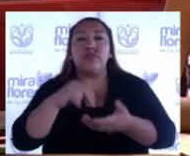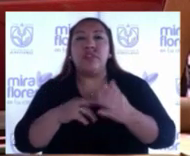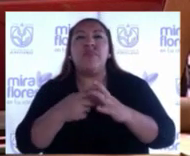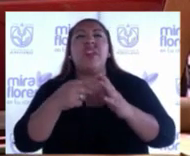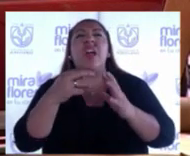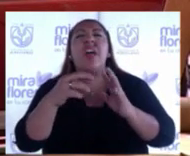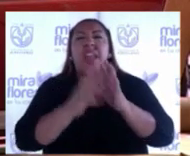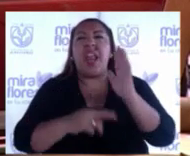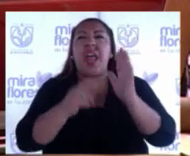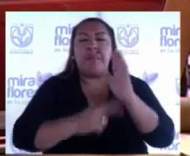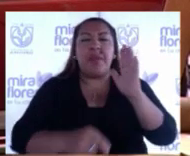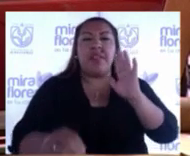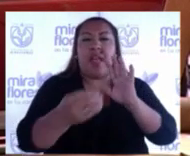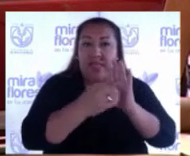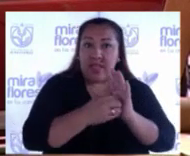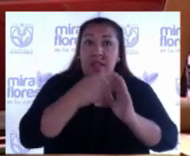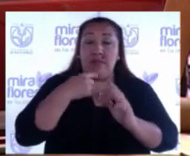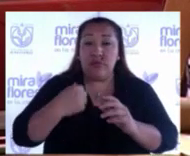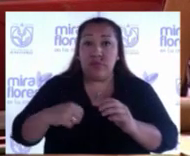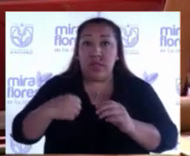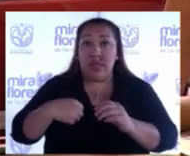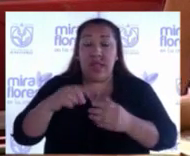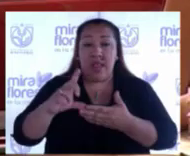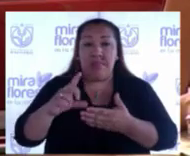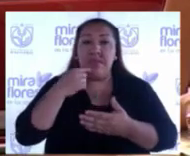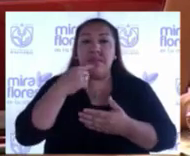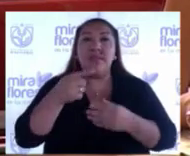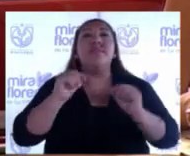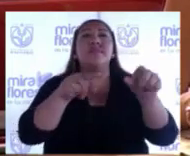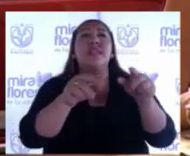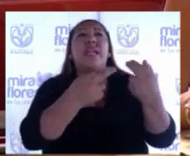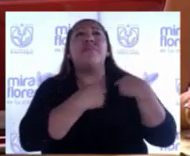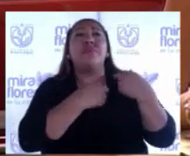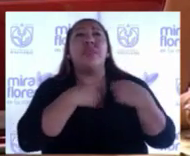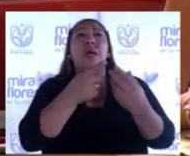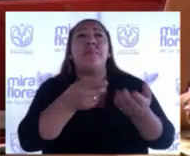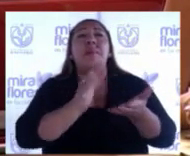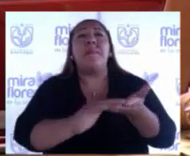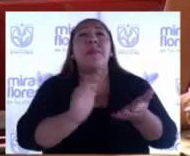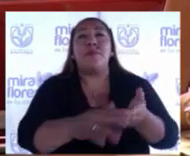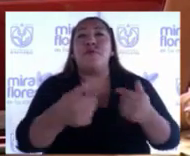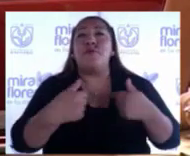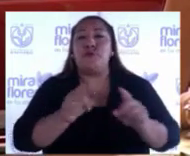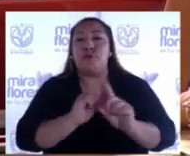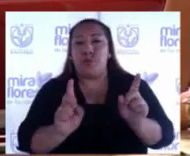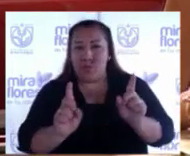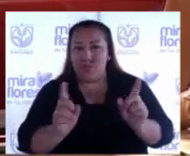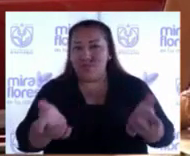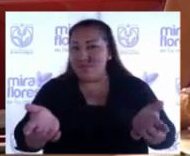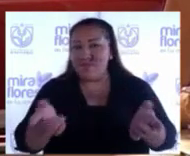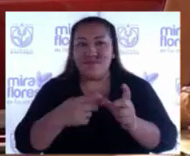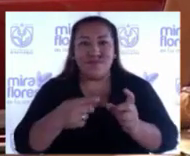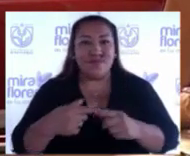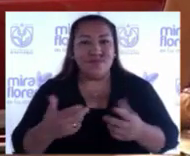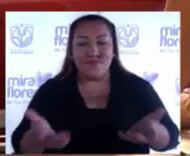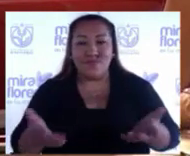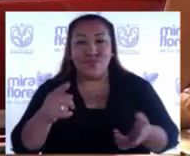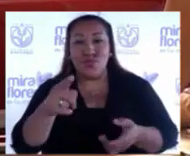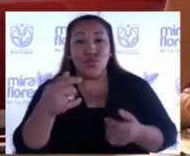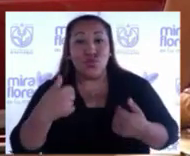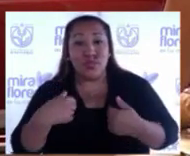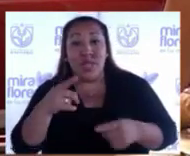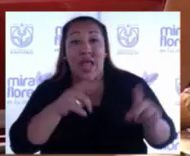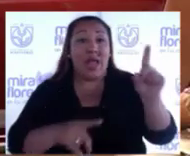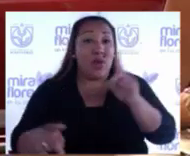Lima, esta subgerencia es la encargada de las autorizaciones a las que usted ha hecho alusión. Consecuencia, si usted